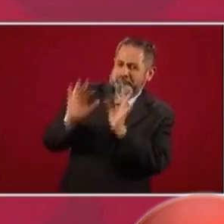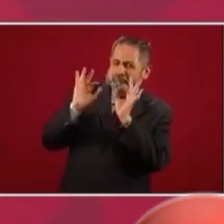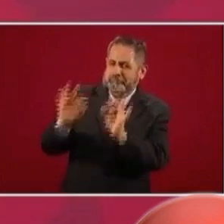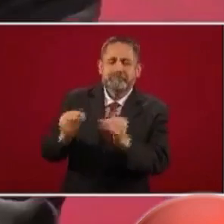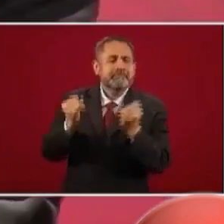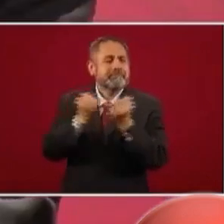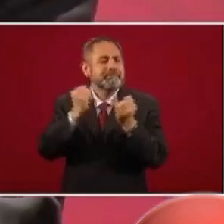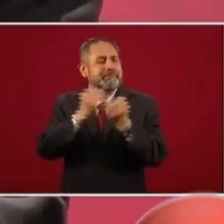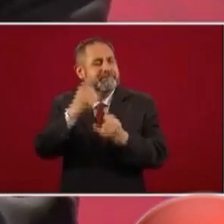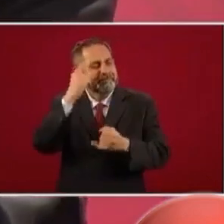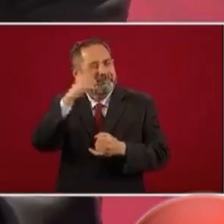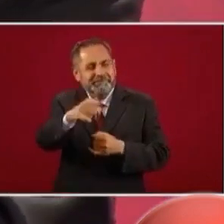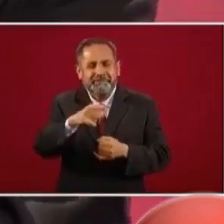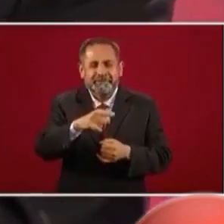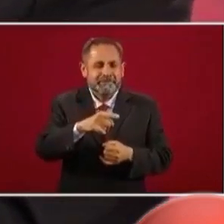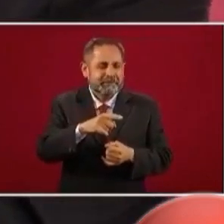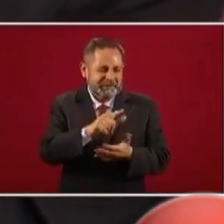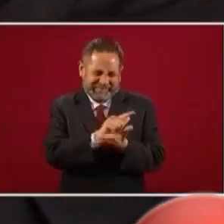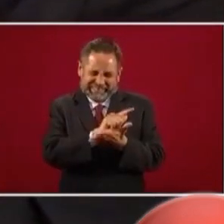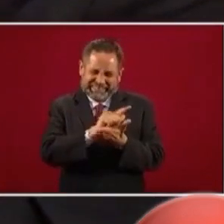maestro limpio,